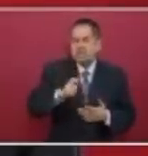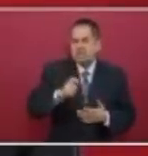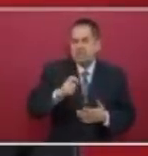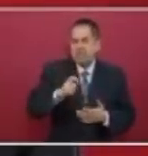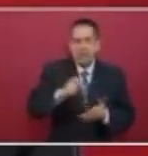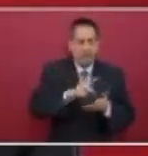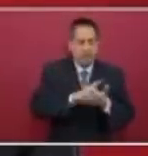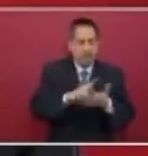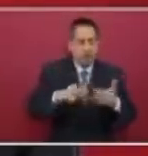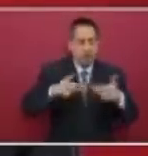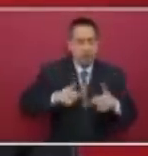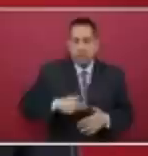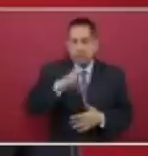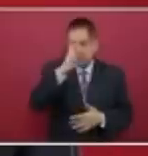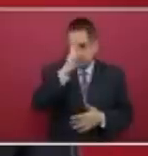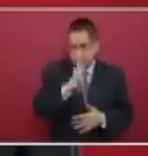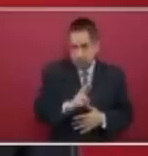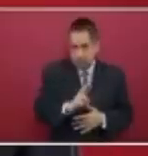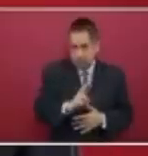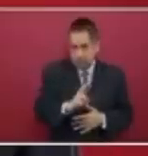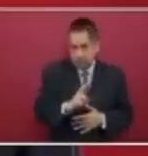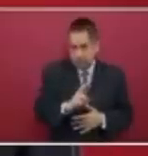a los derechos humanos